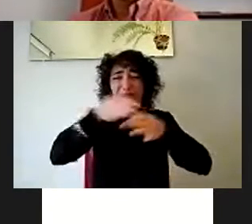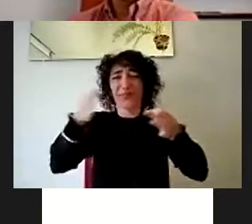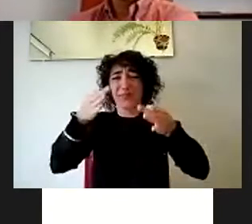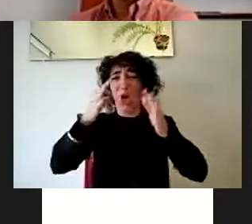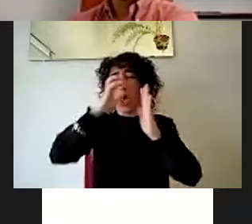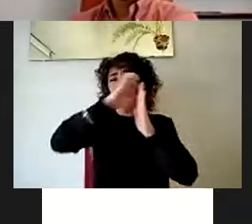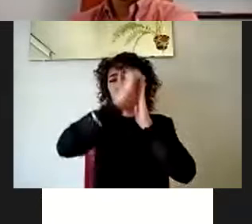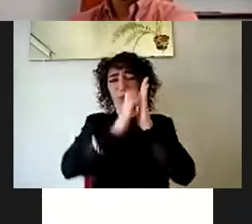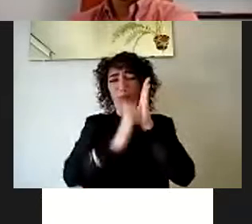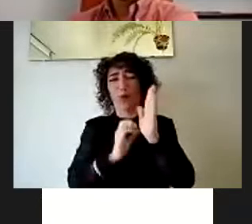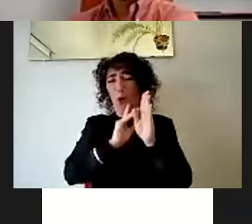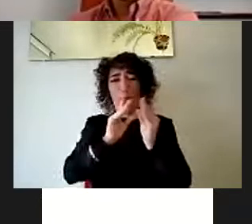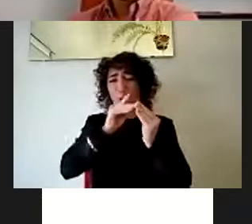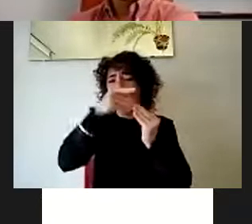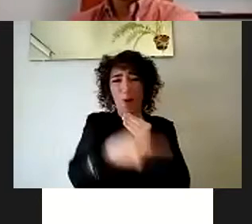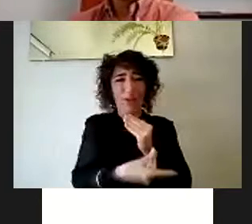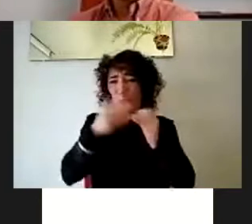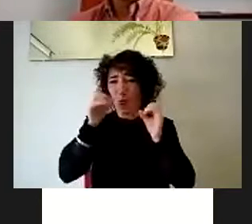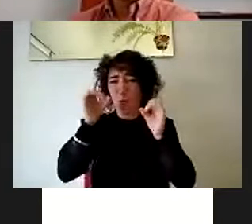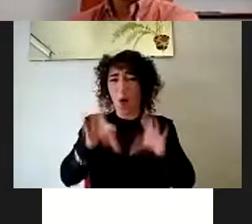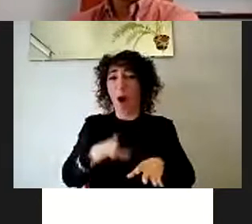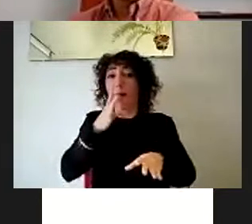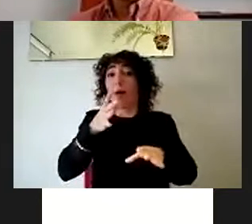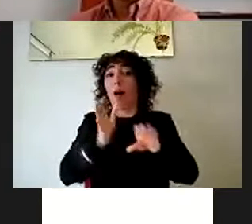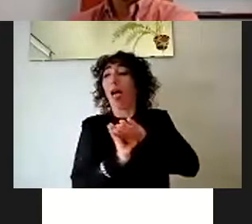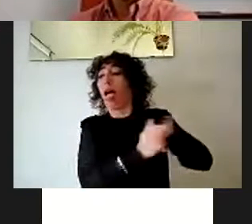dejar de la mano porque si no, no conseguimos los objetivos.